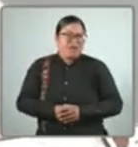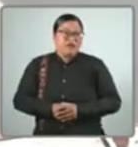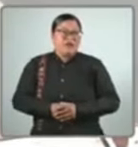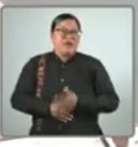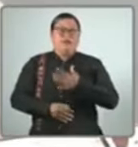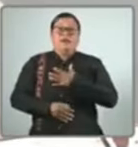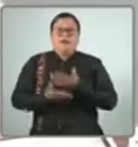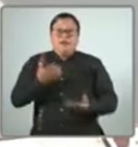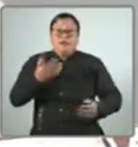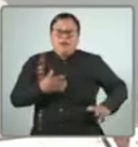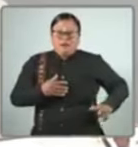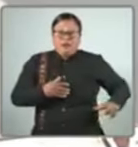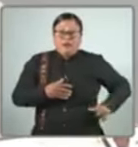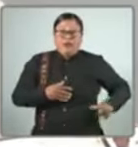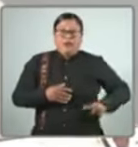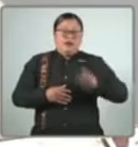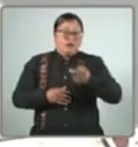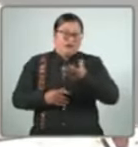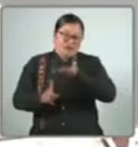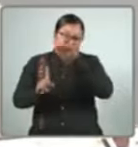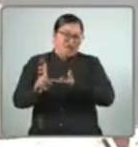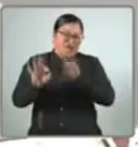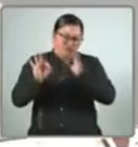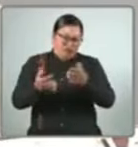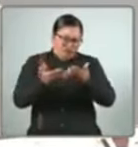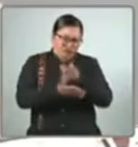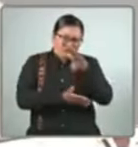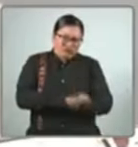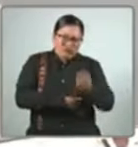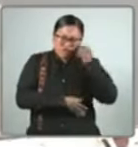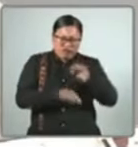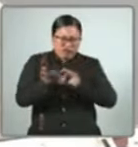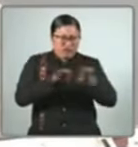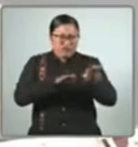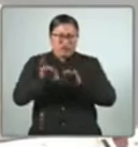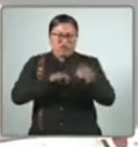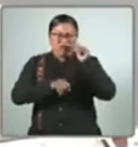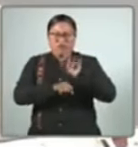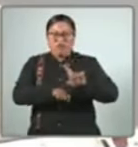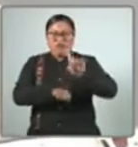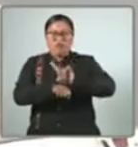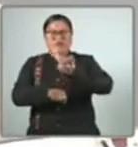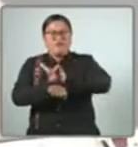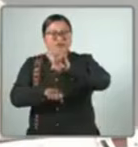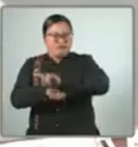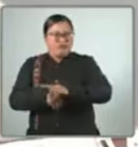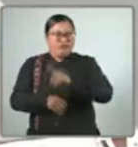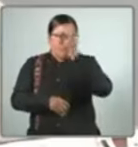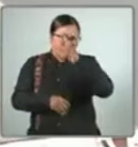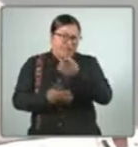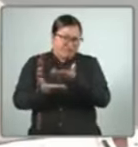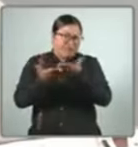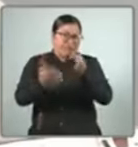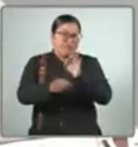Nuestro gobernador, que es un hombre del pueblo y que está trabajando todos los días para el